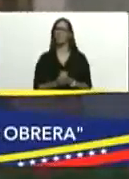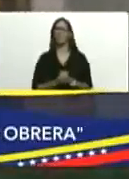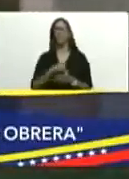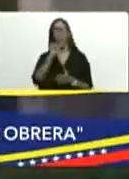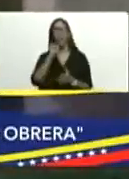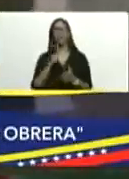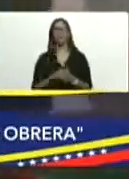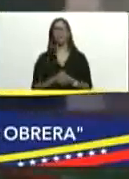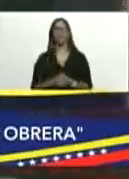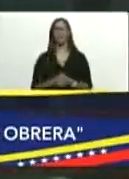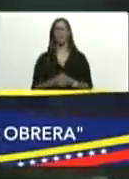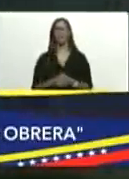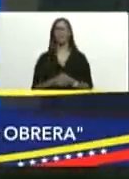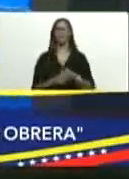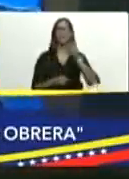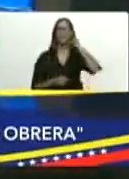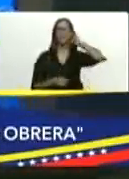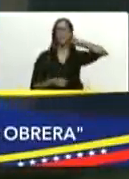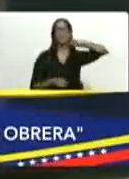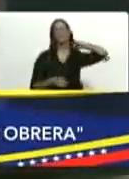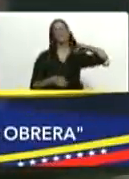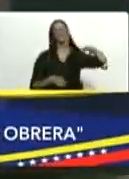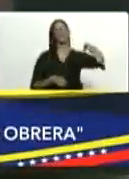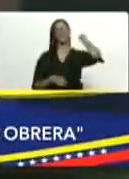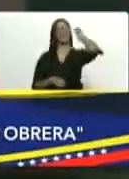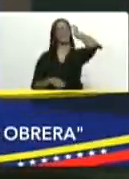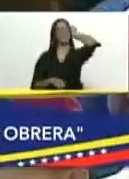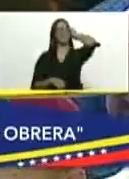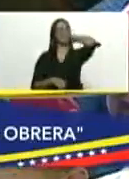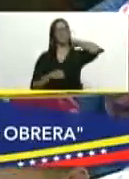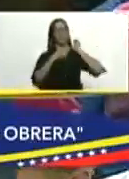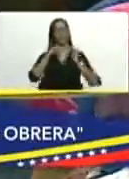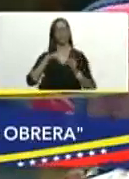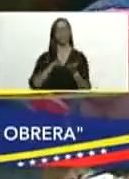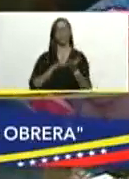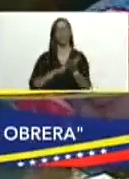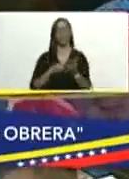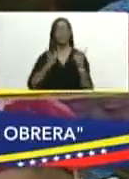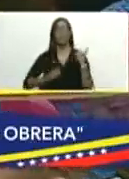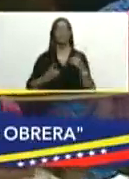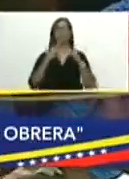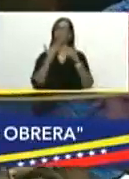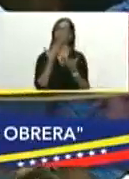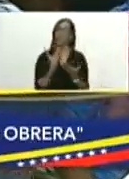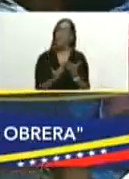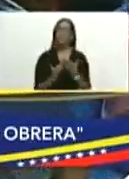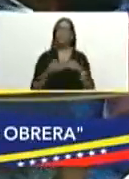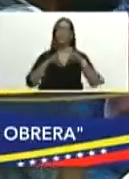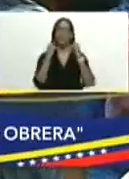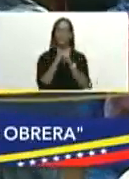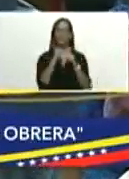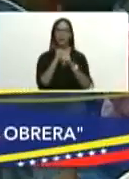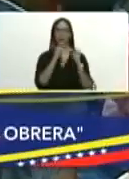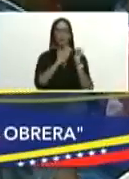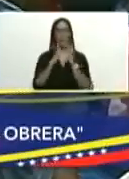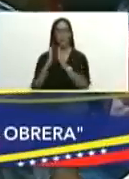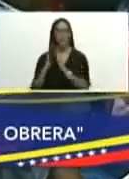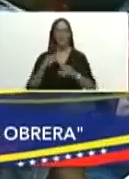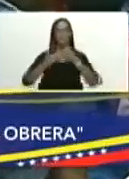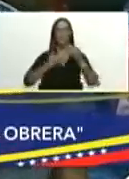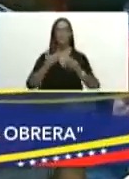Gil el terrorista Dinámico no nosotros de verdad presidente Gracias la clase Obrera sigue organizada al frente de sus procesos